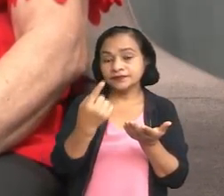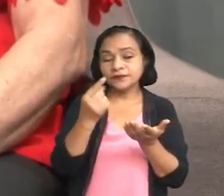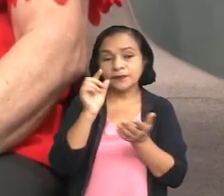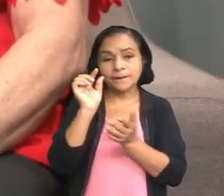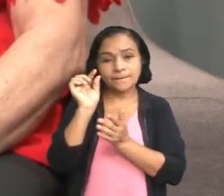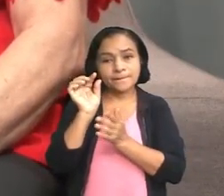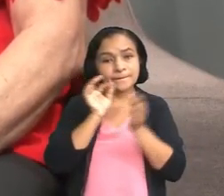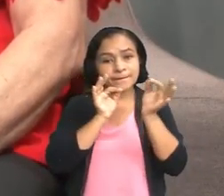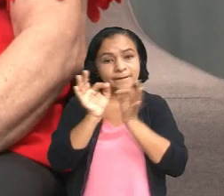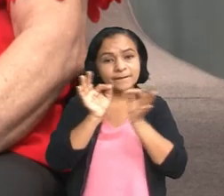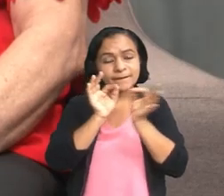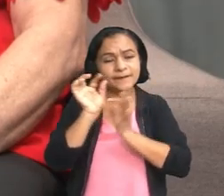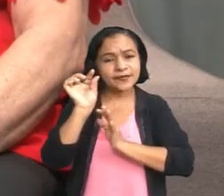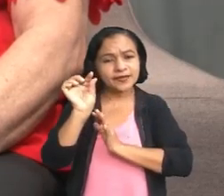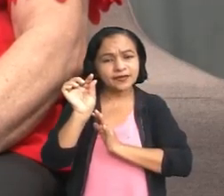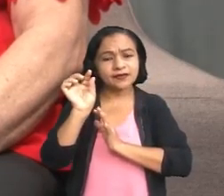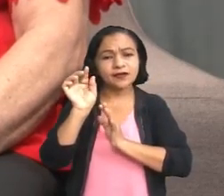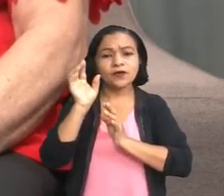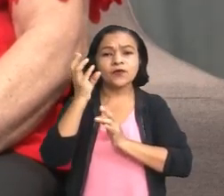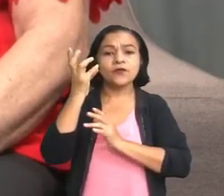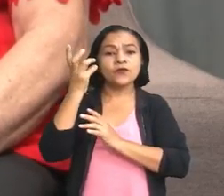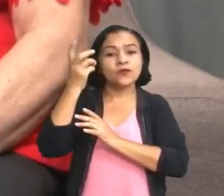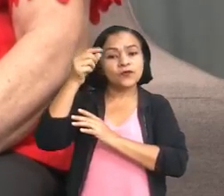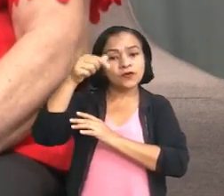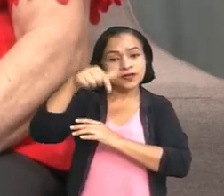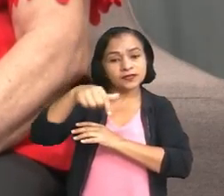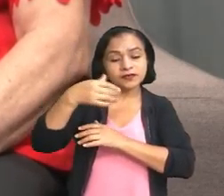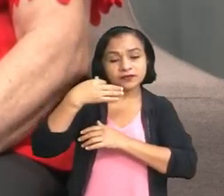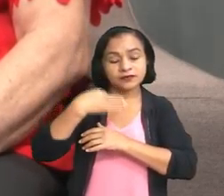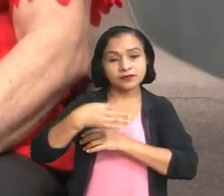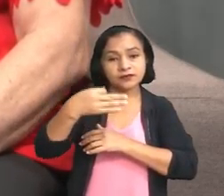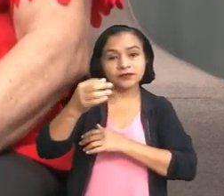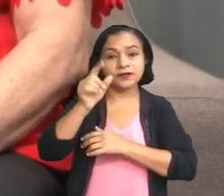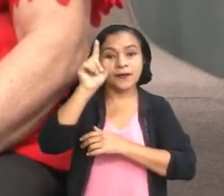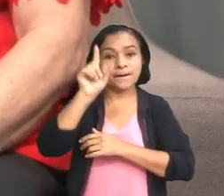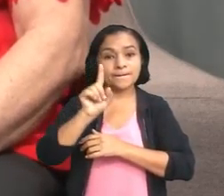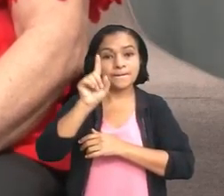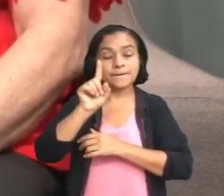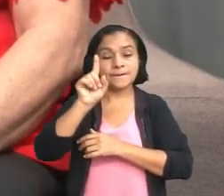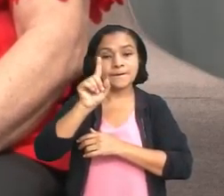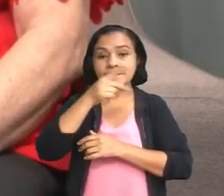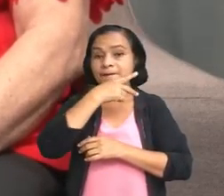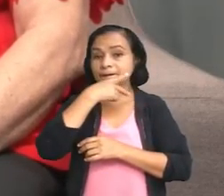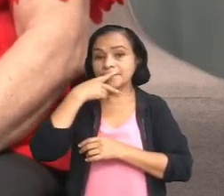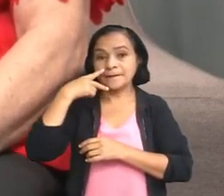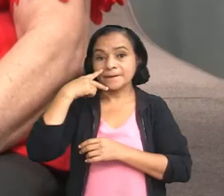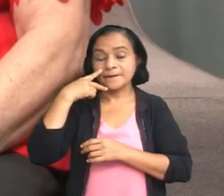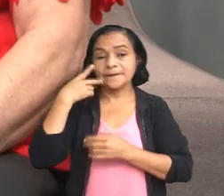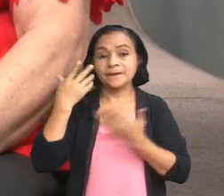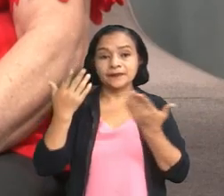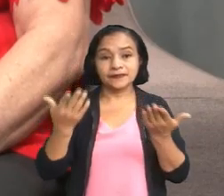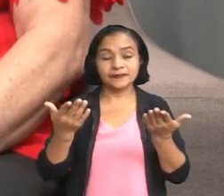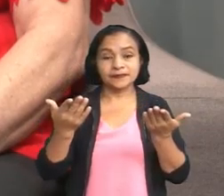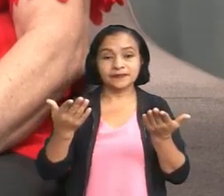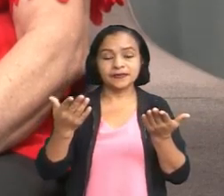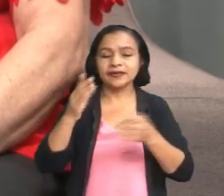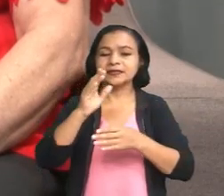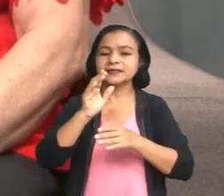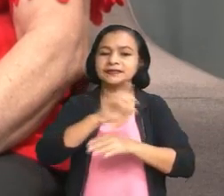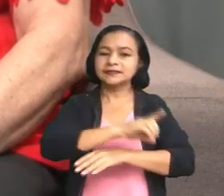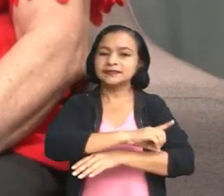poco a una fecha que se nos aproxima el 1 de junio, que es el Día de la